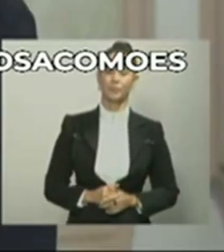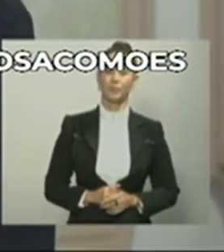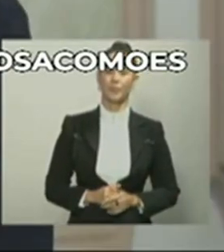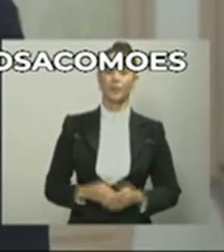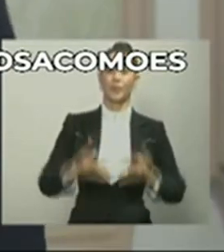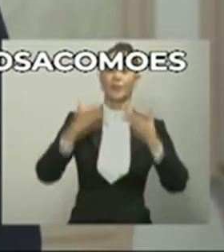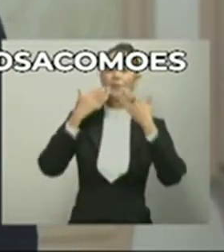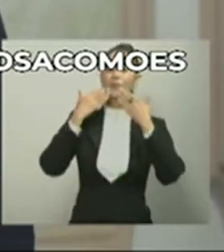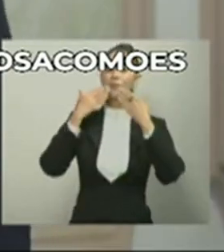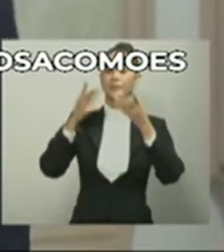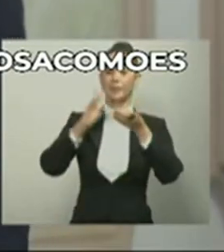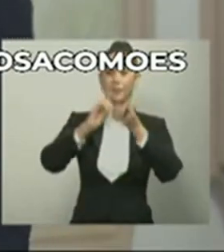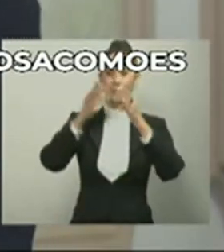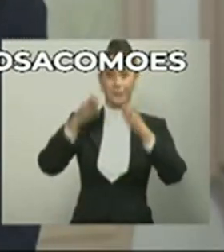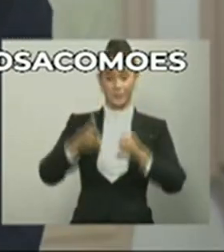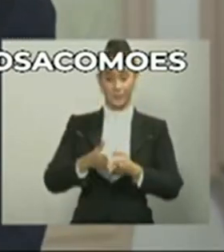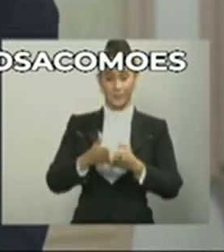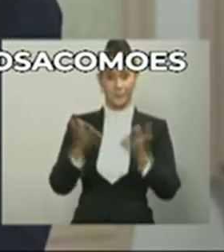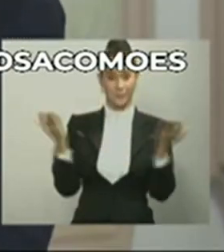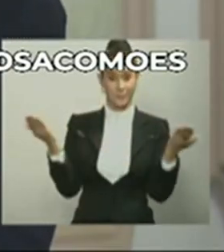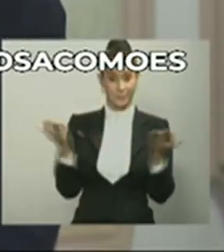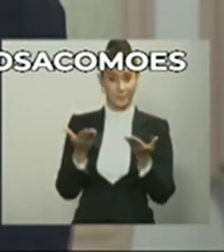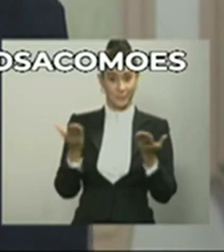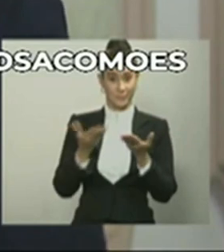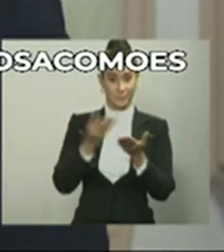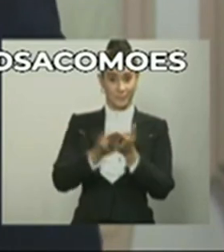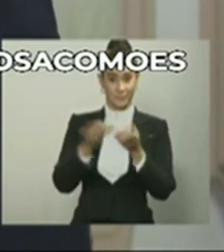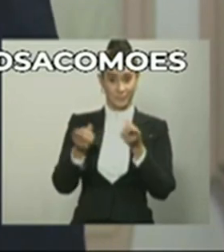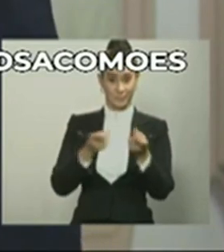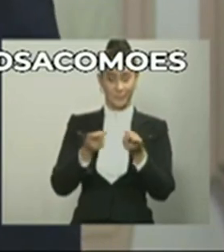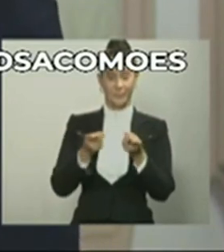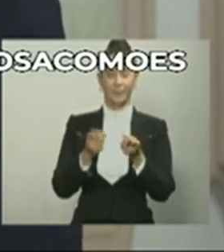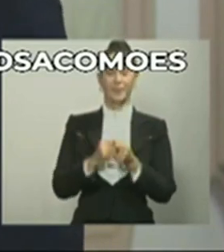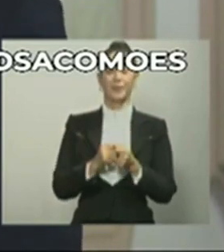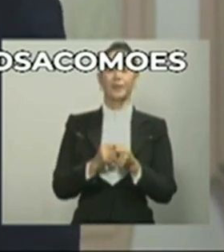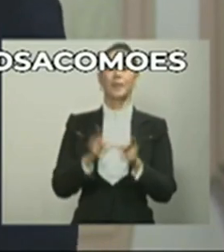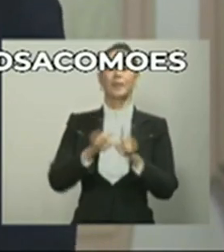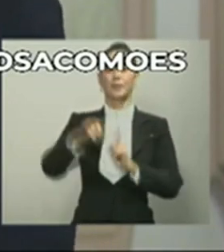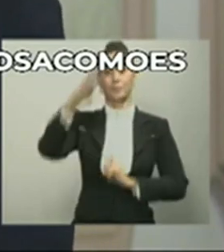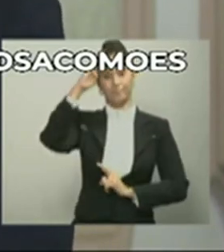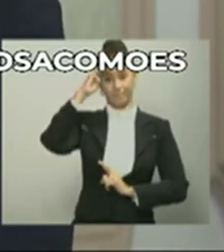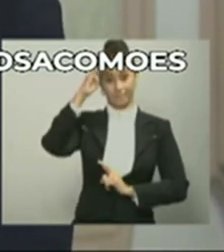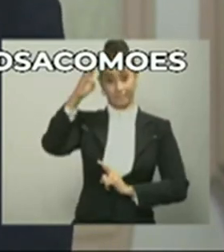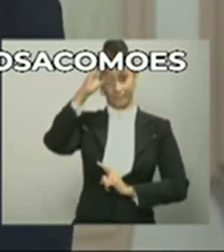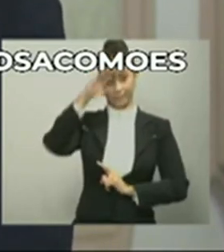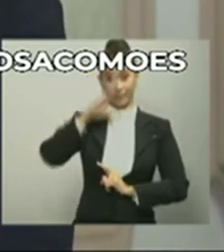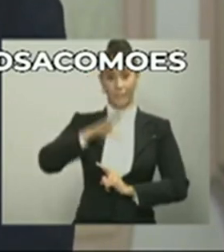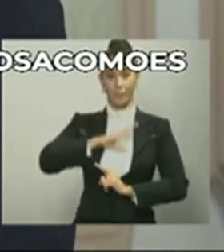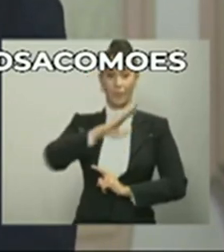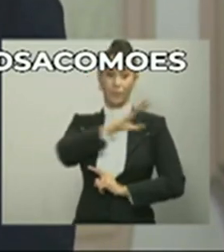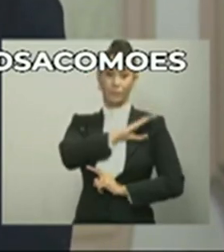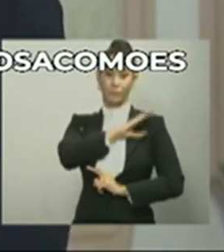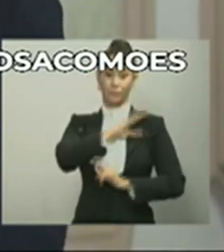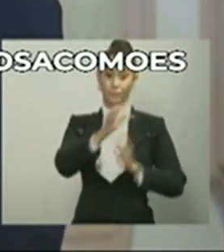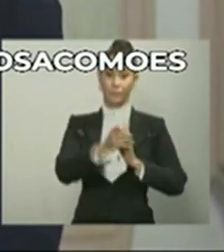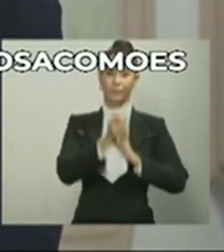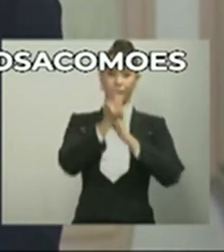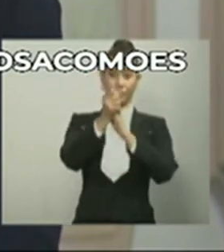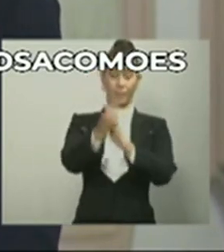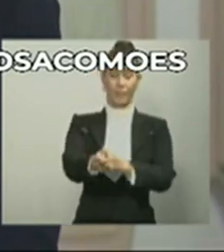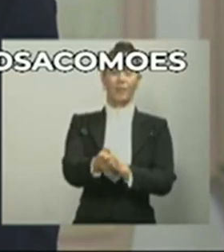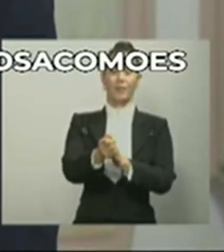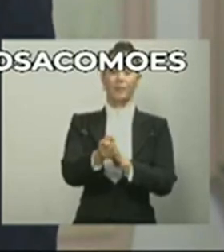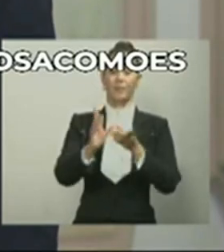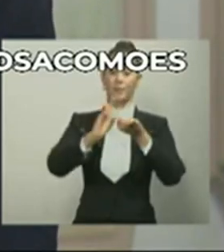Gracias a nuestro director general de Presupuesto por estar acá también con nosotros. También saludamos al señor mayor general Edward Sánchez González,